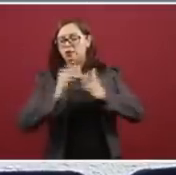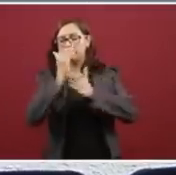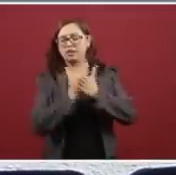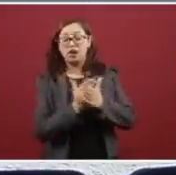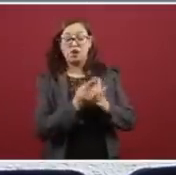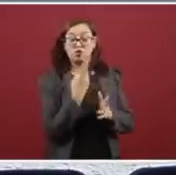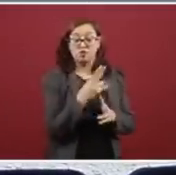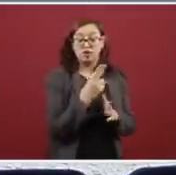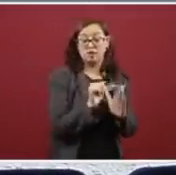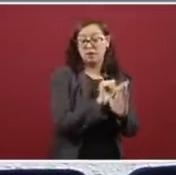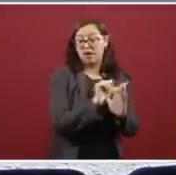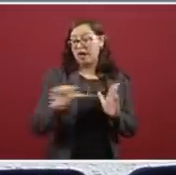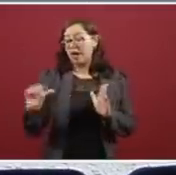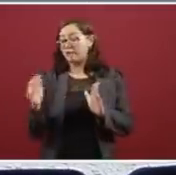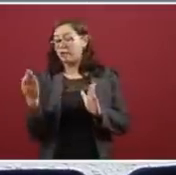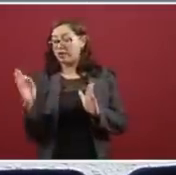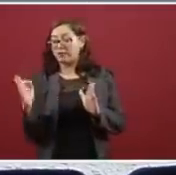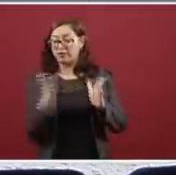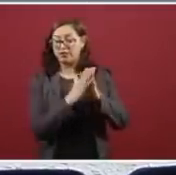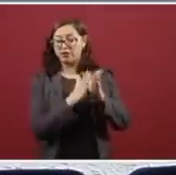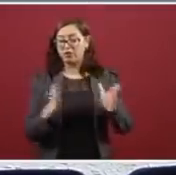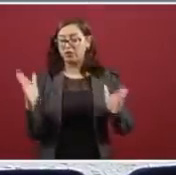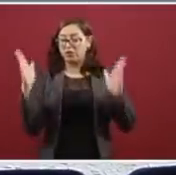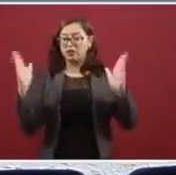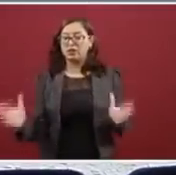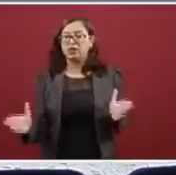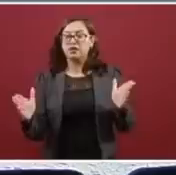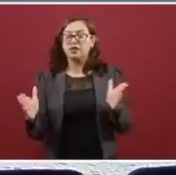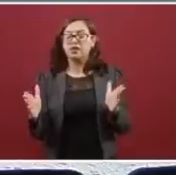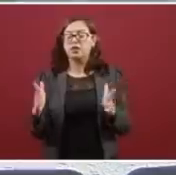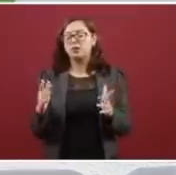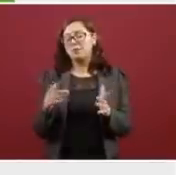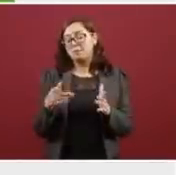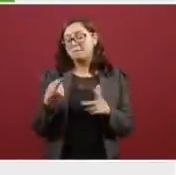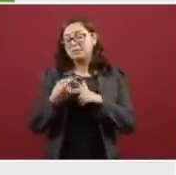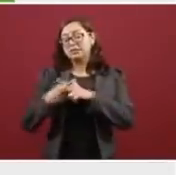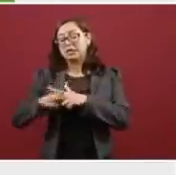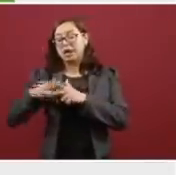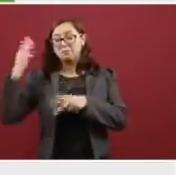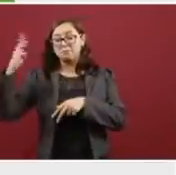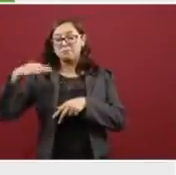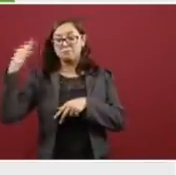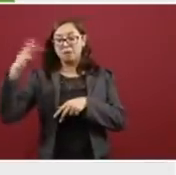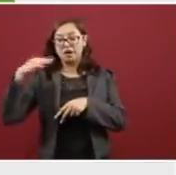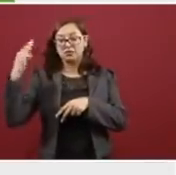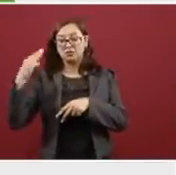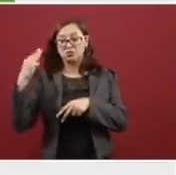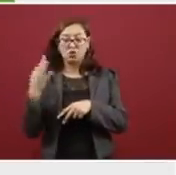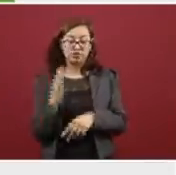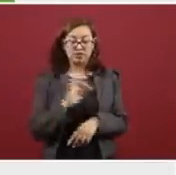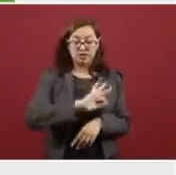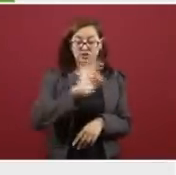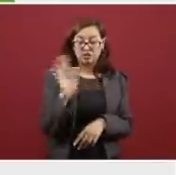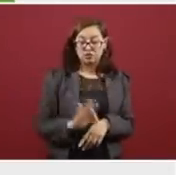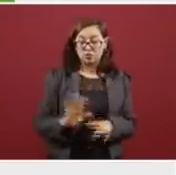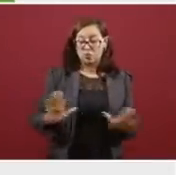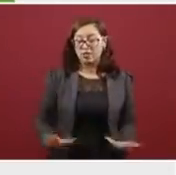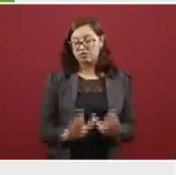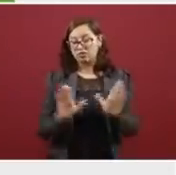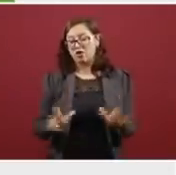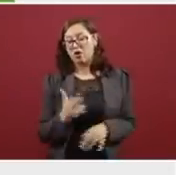hasta febrero parte de los primeros días de marzo en que no se aplicó el